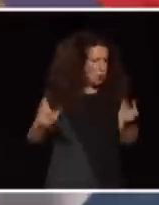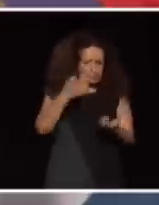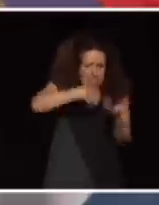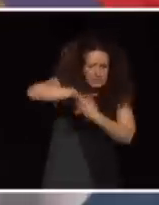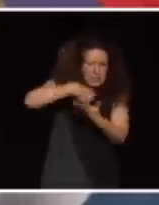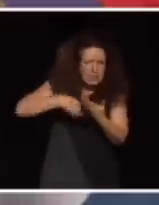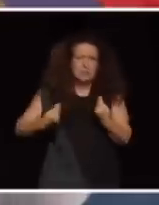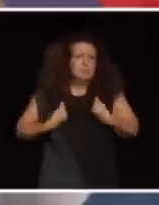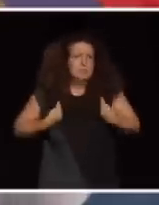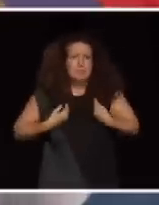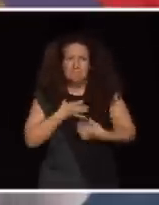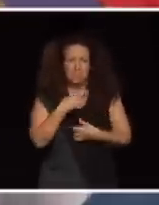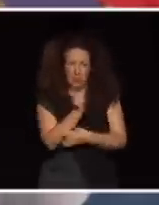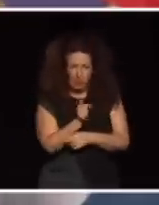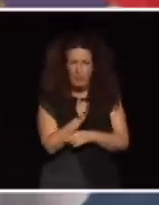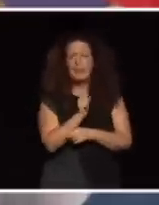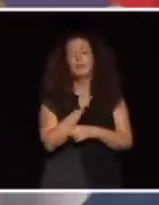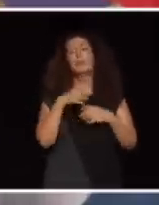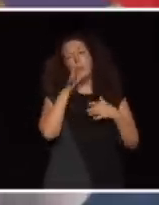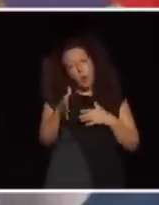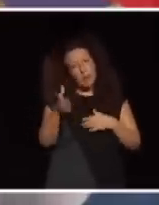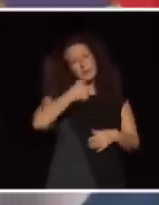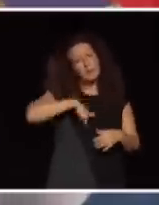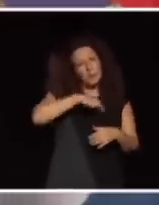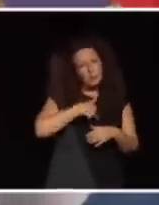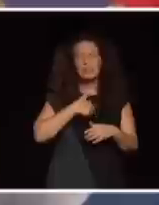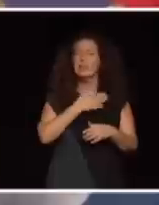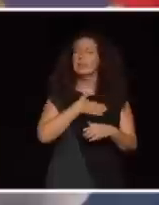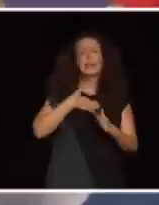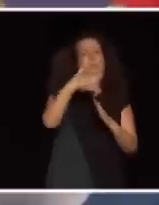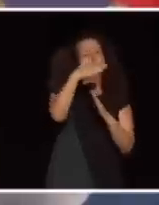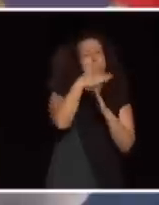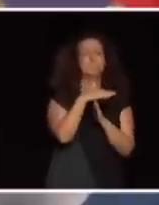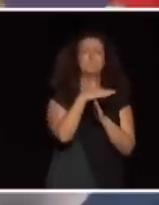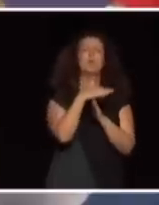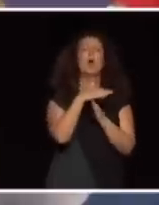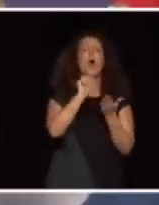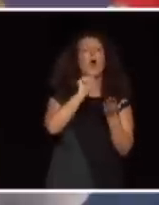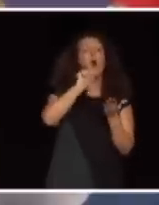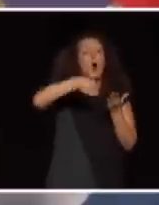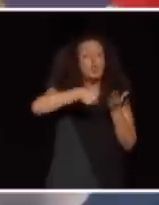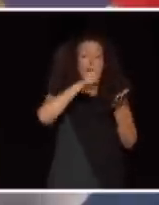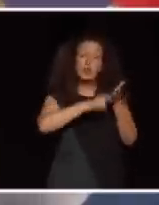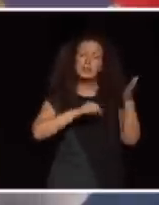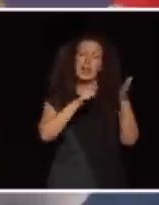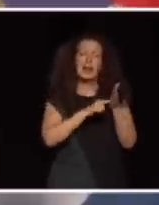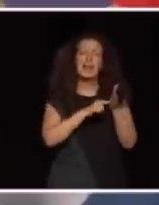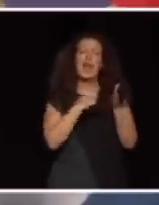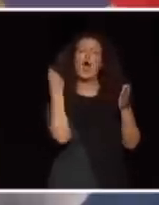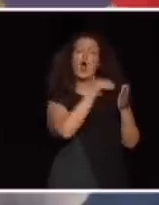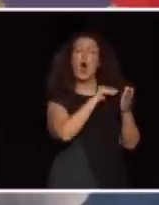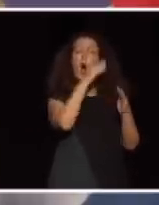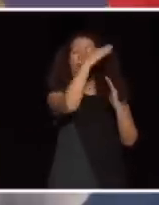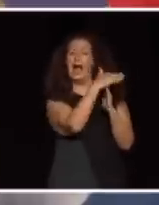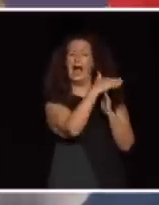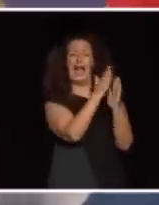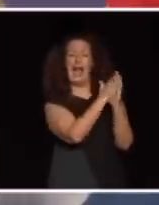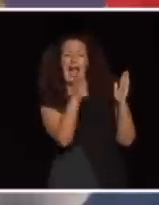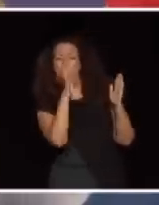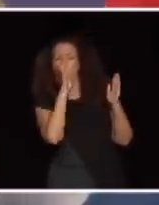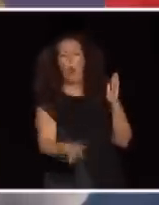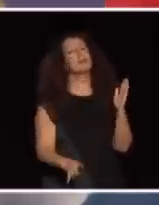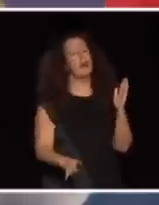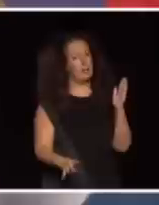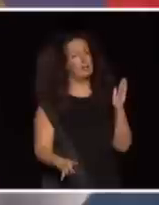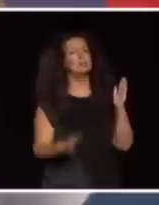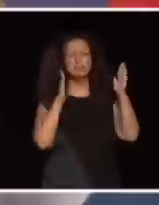llegar a fin de mes. Por eso proponemos congelar todos los contratos del alquiler durante toda la legislatura, que